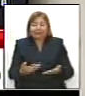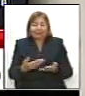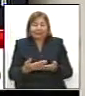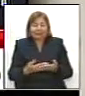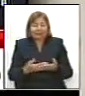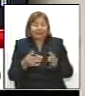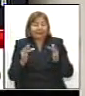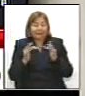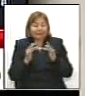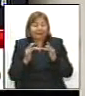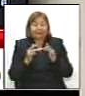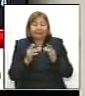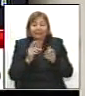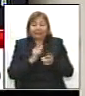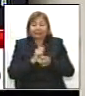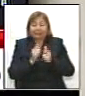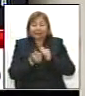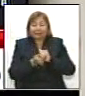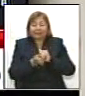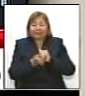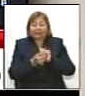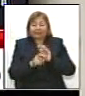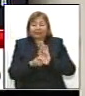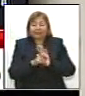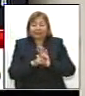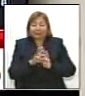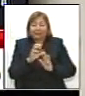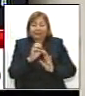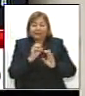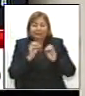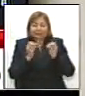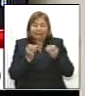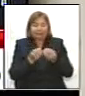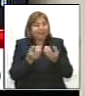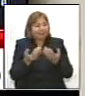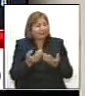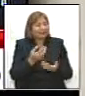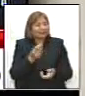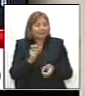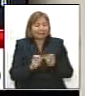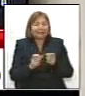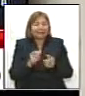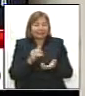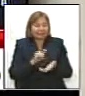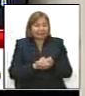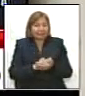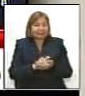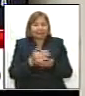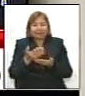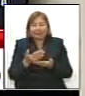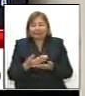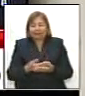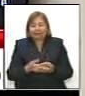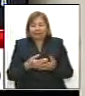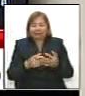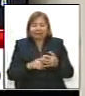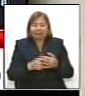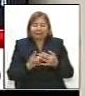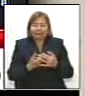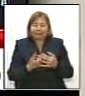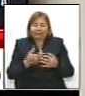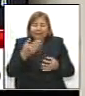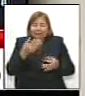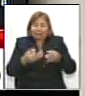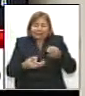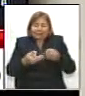conexos, y además modificar la ley orgánica del Ministerio Público. Hay que reiterar que es una iniciativa del Poder